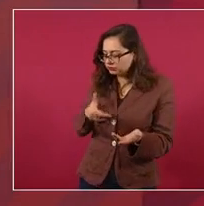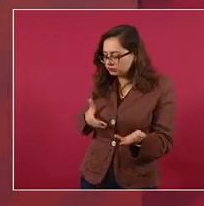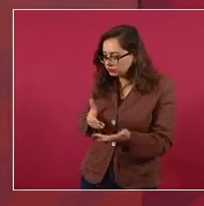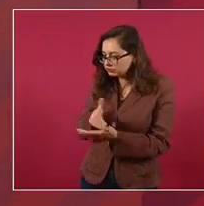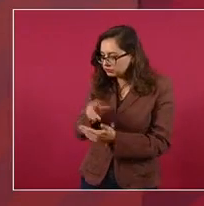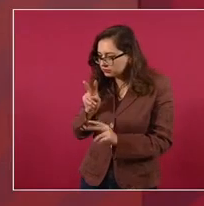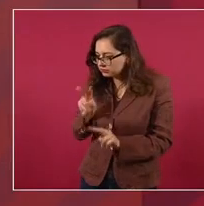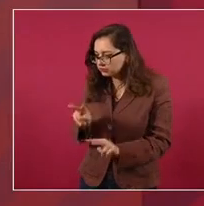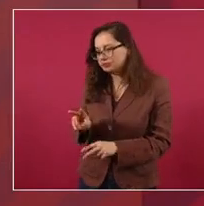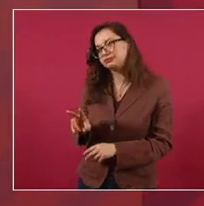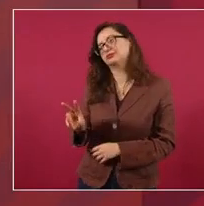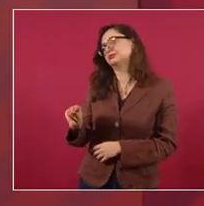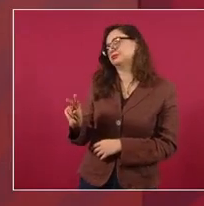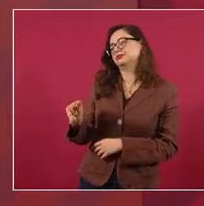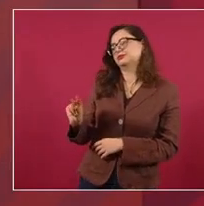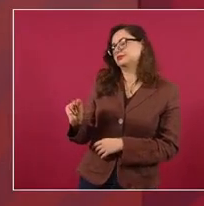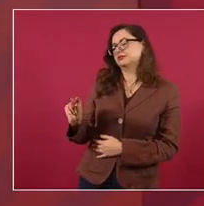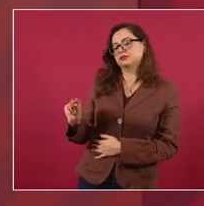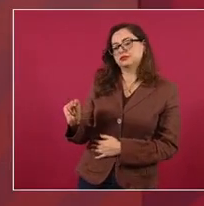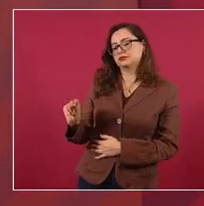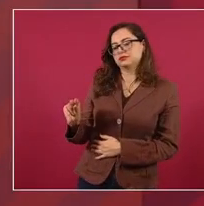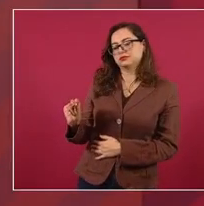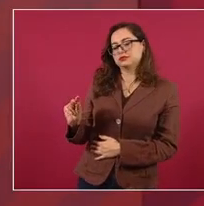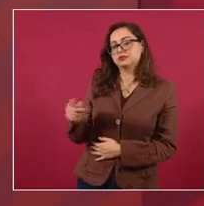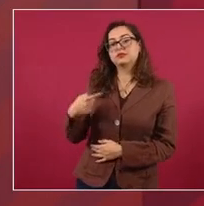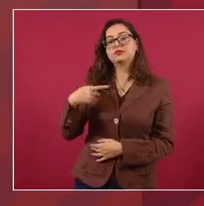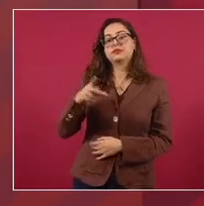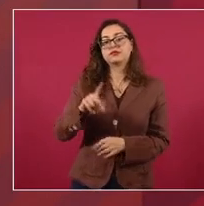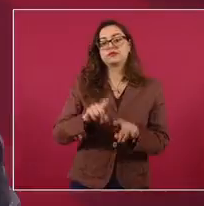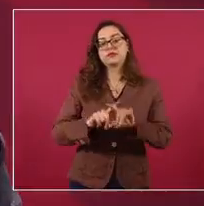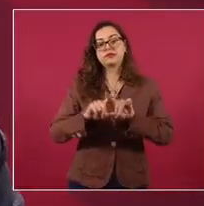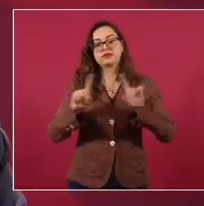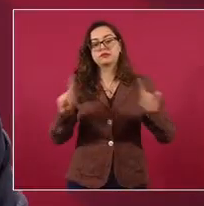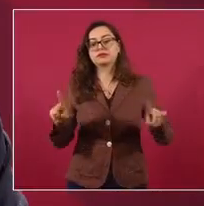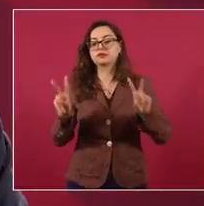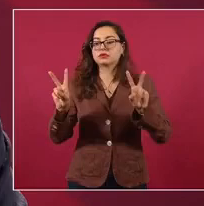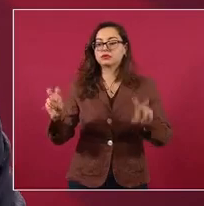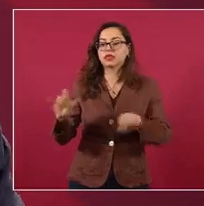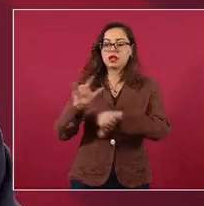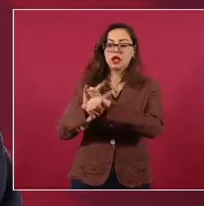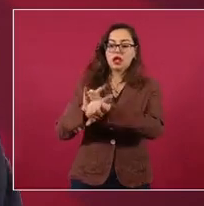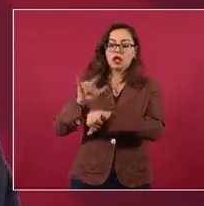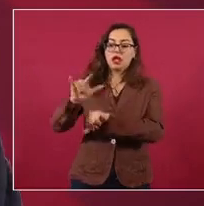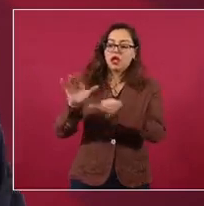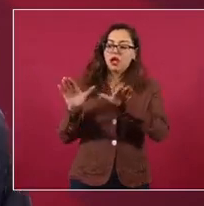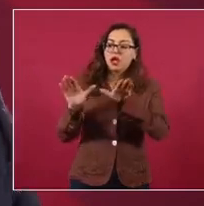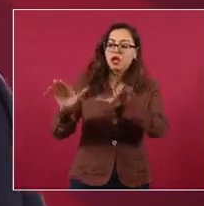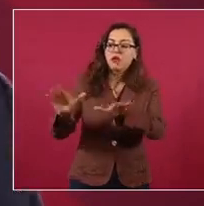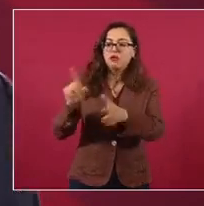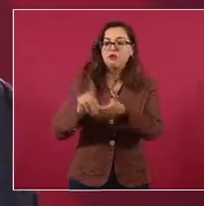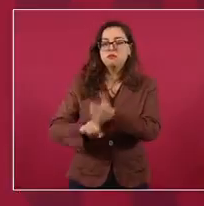pero no es el caso, ¿no?, de la aviación. Ahí